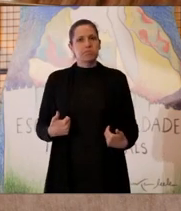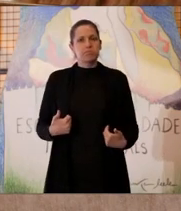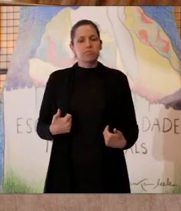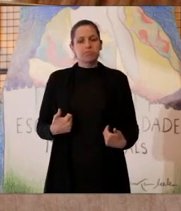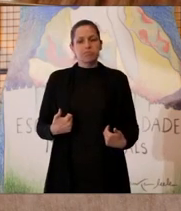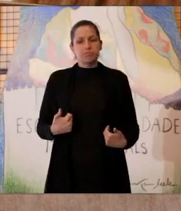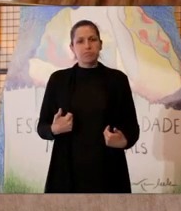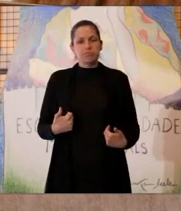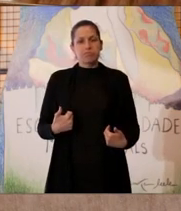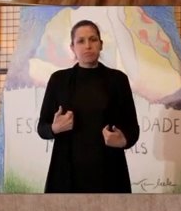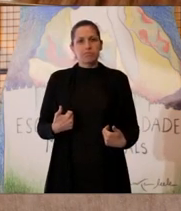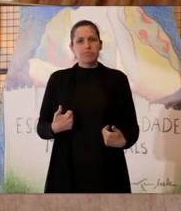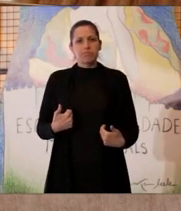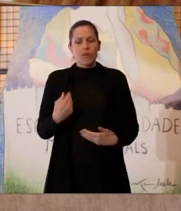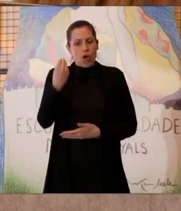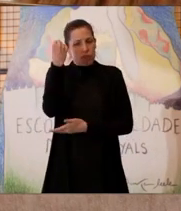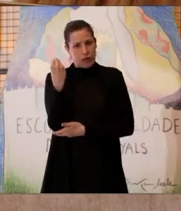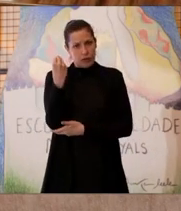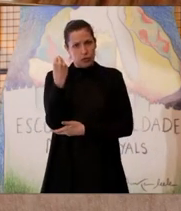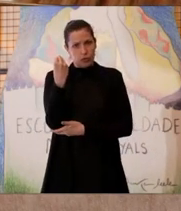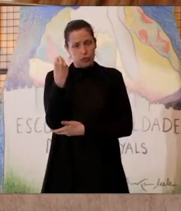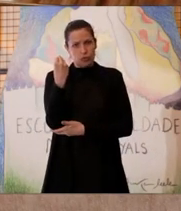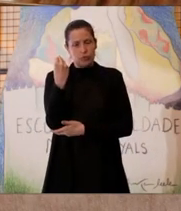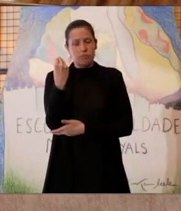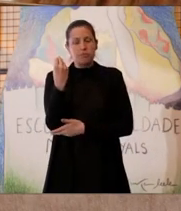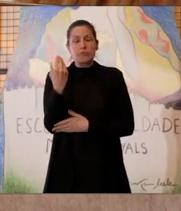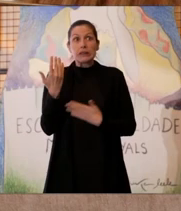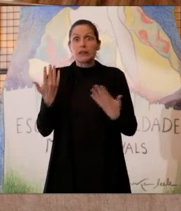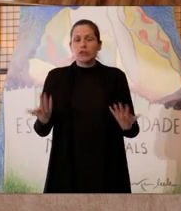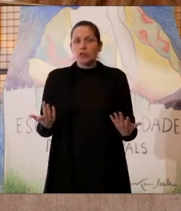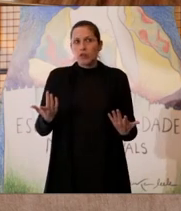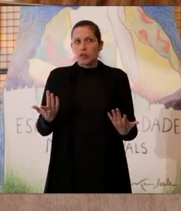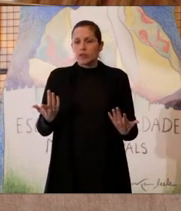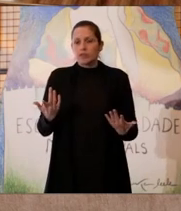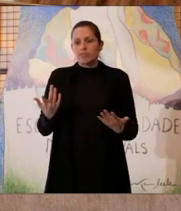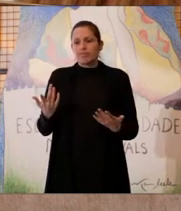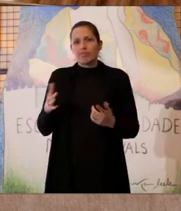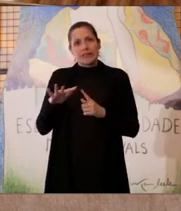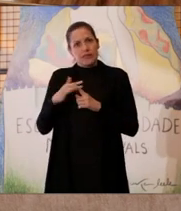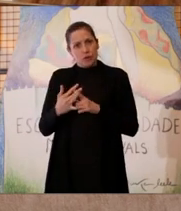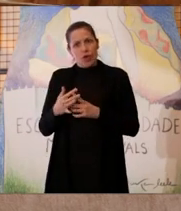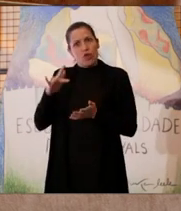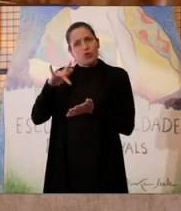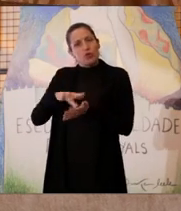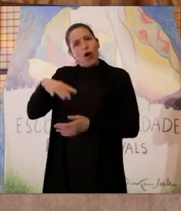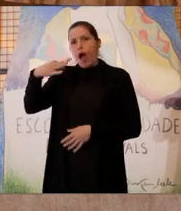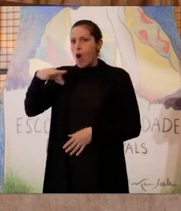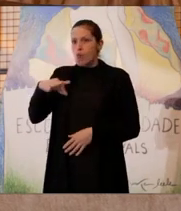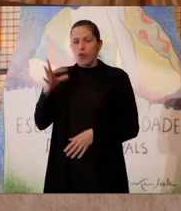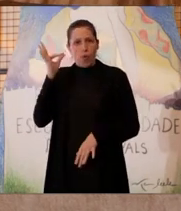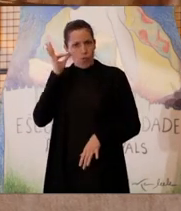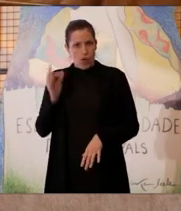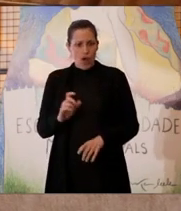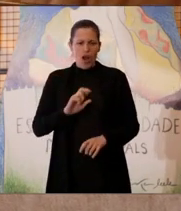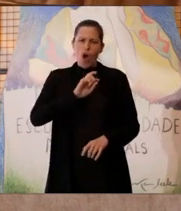que no les pasa a otros no a grupos que están discriminados o a grupos que están oprimidos